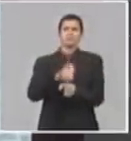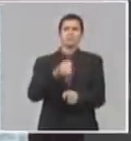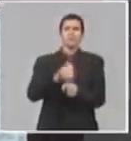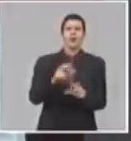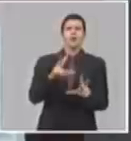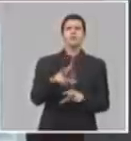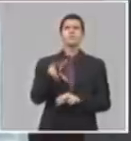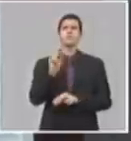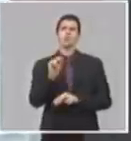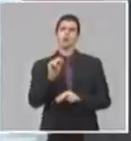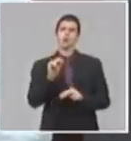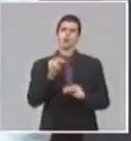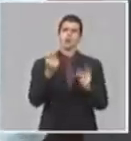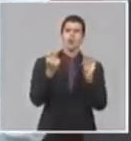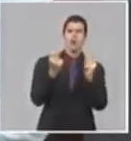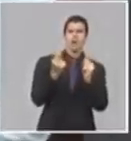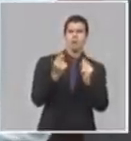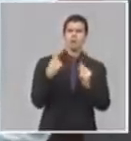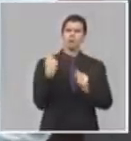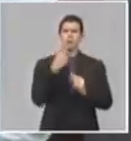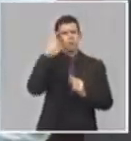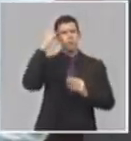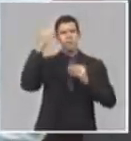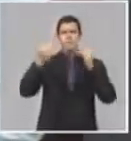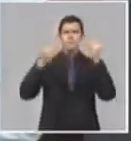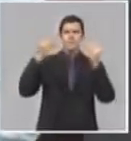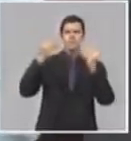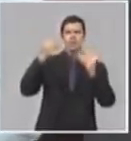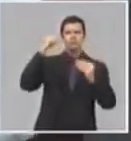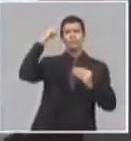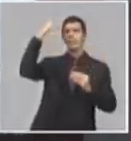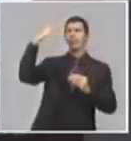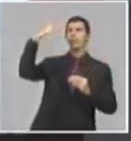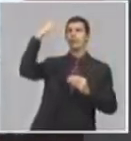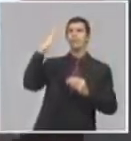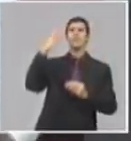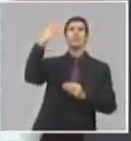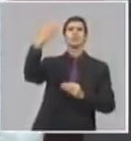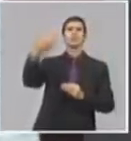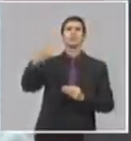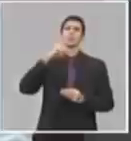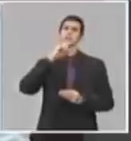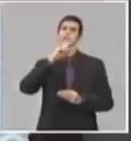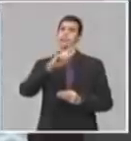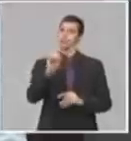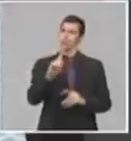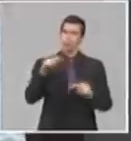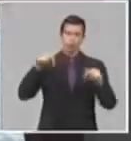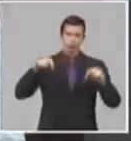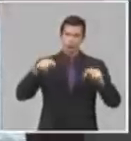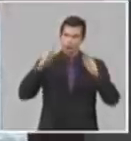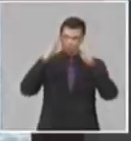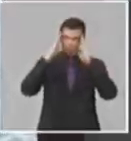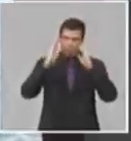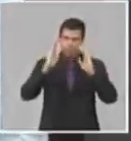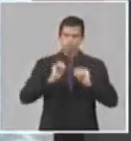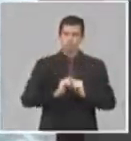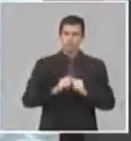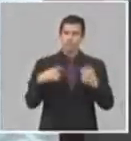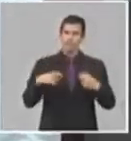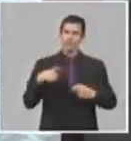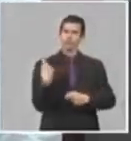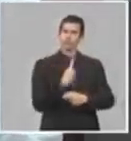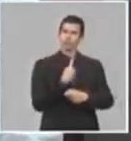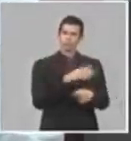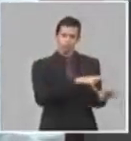como suma de los objetivos a conseguir en el siguiente orden: implementar los acuerdos del Congreso del Partido